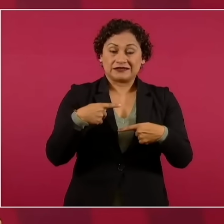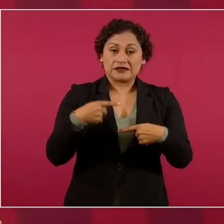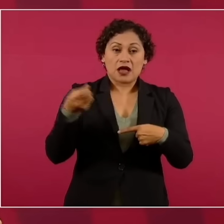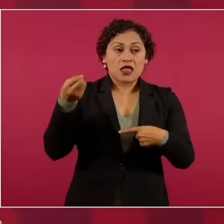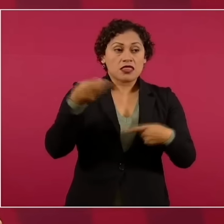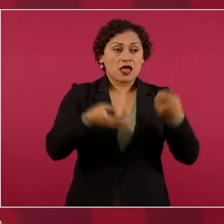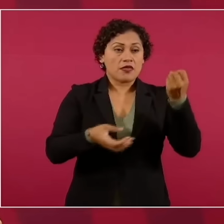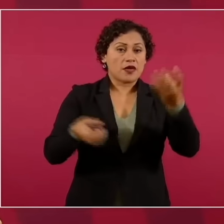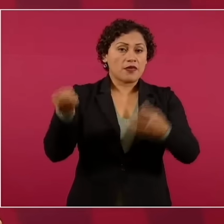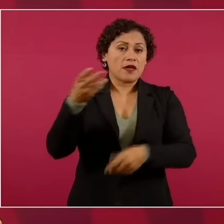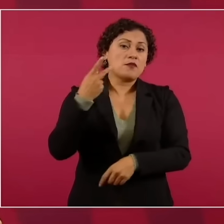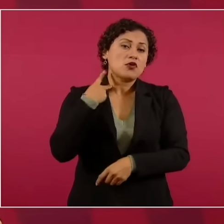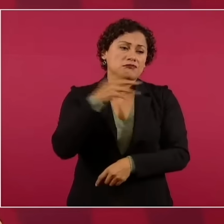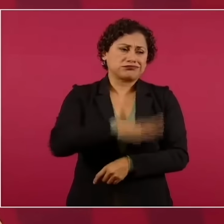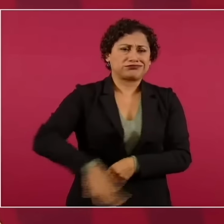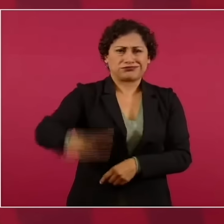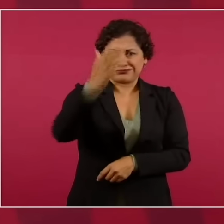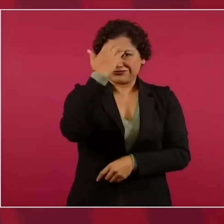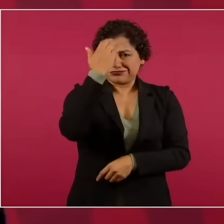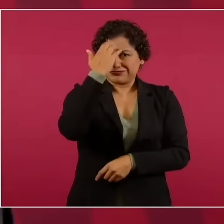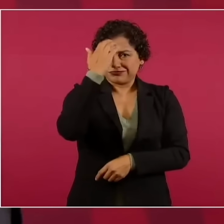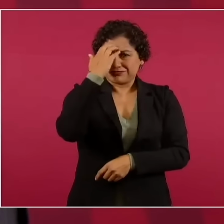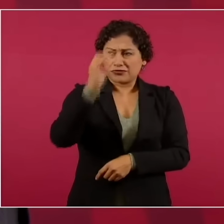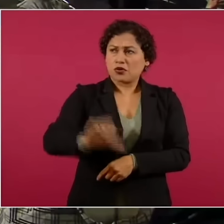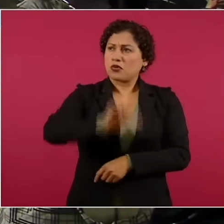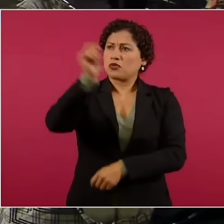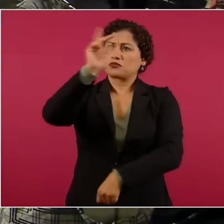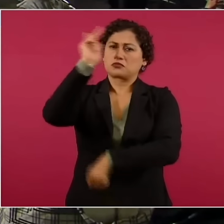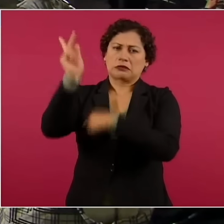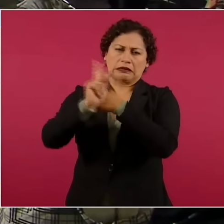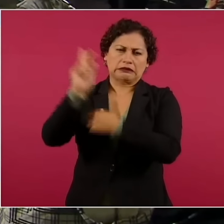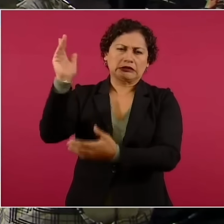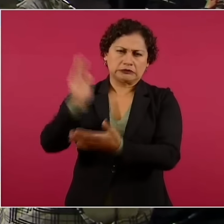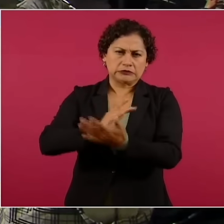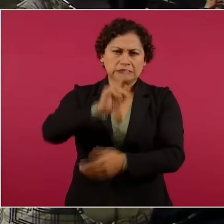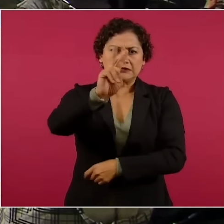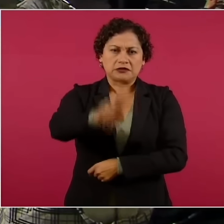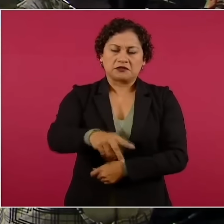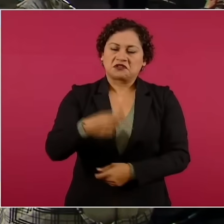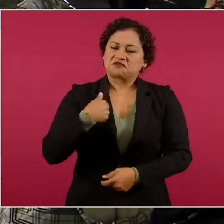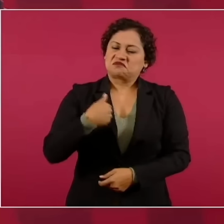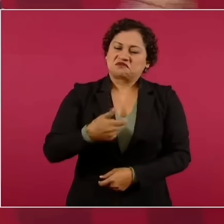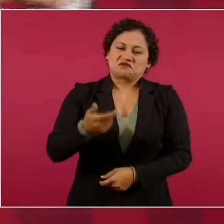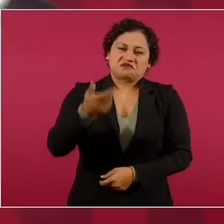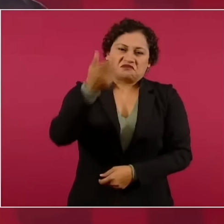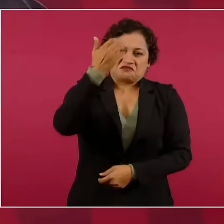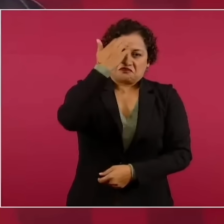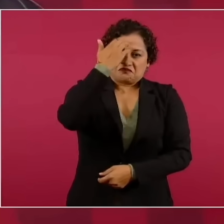analfabetismo político. El canciller siempre mencionó... lo digo. Entonces,